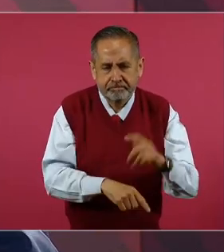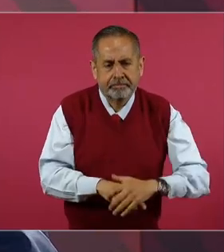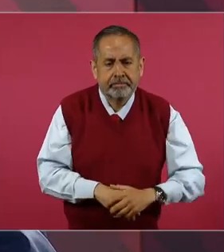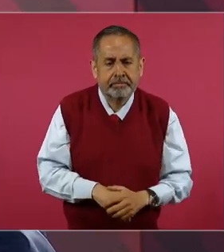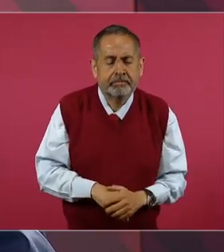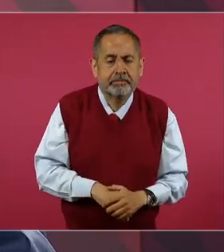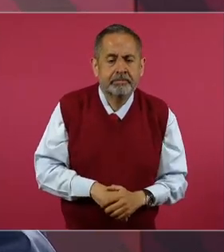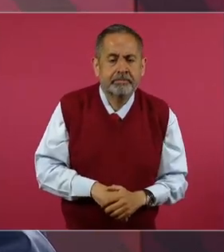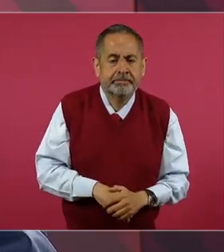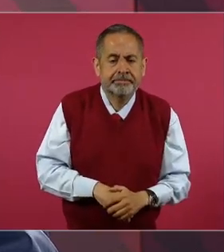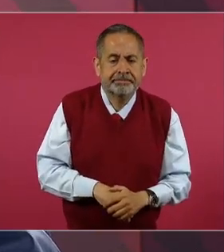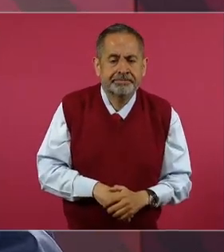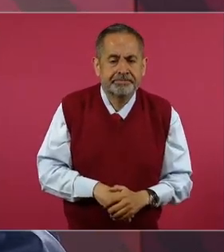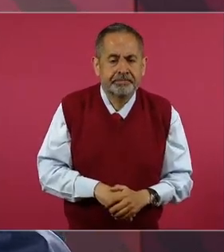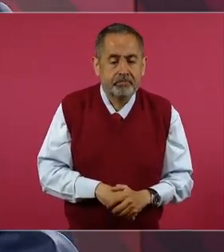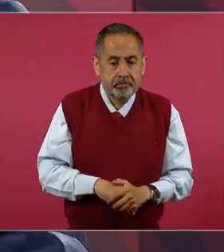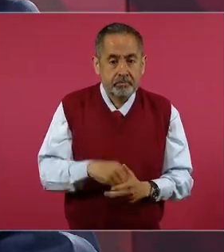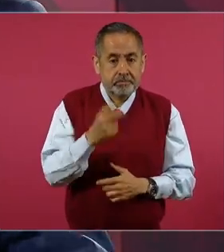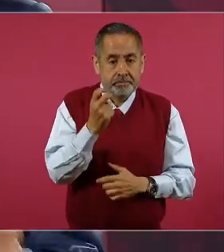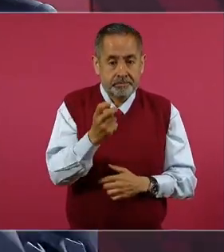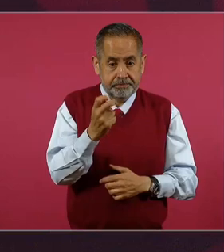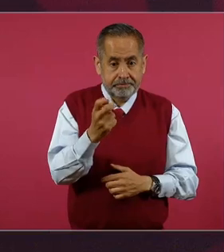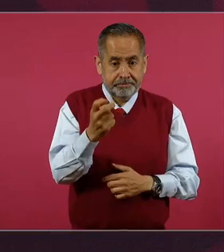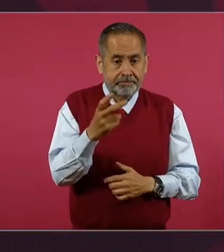Entonces, por eso